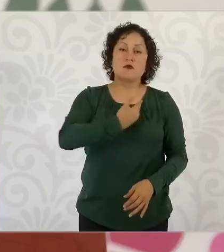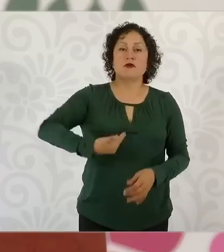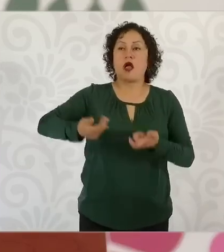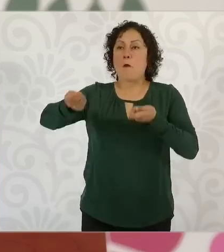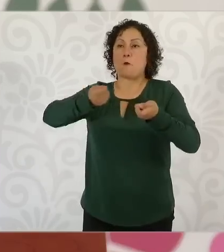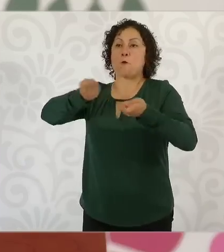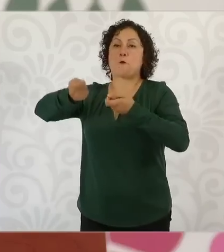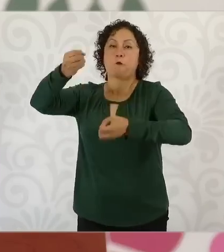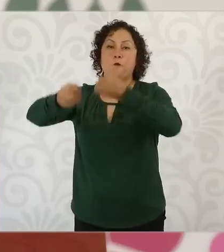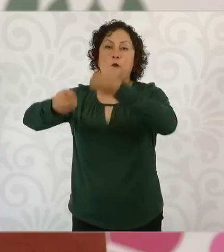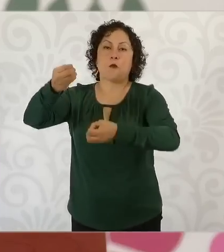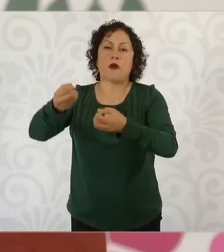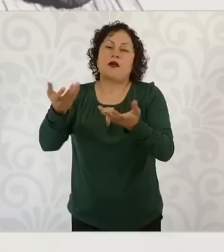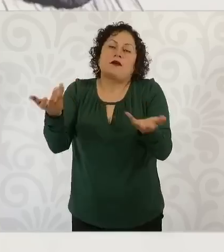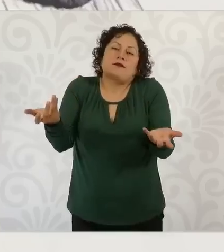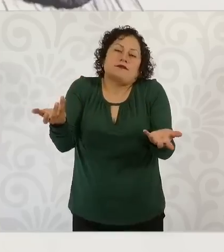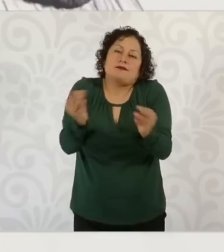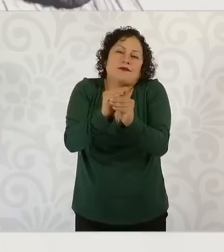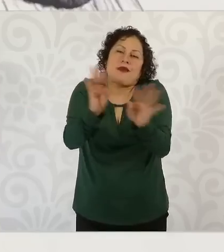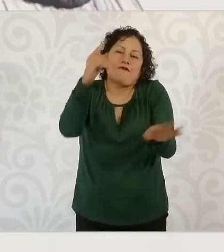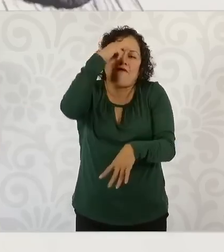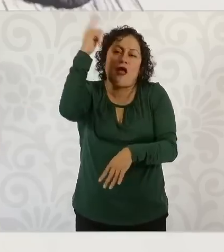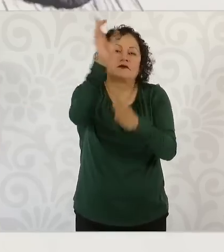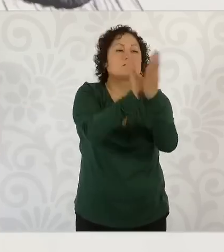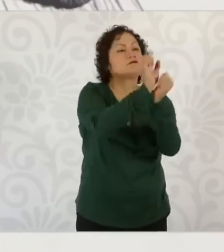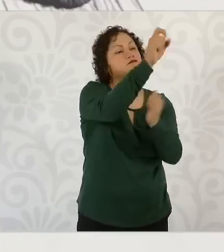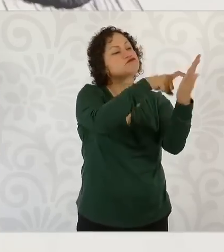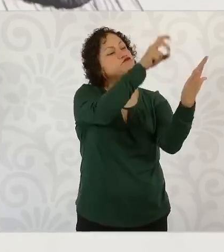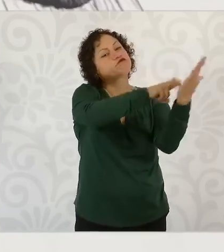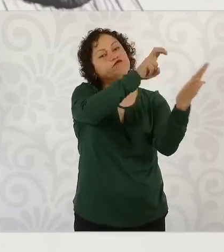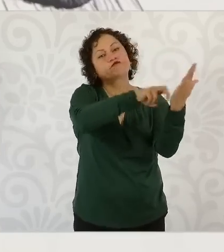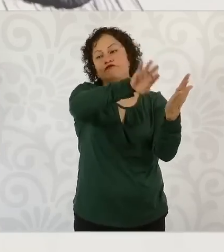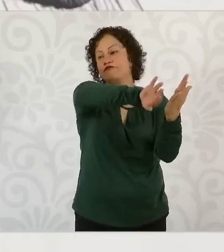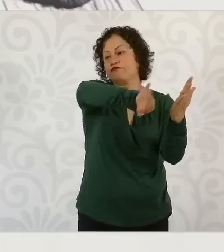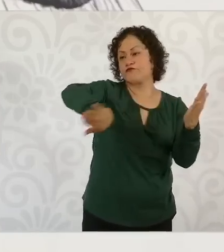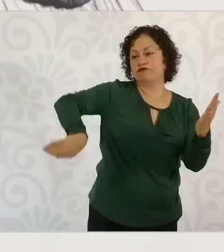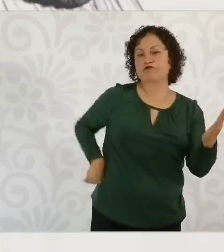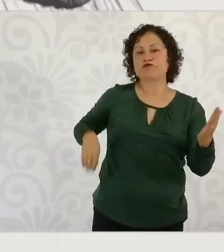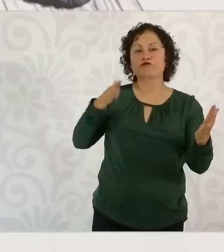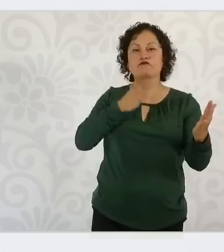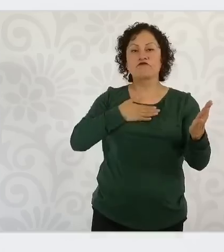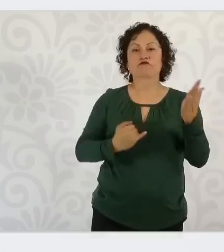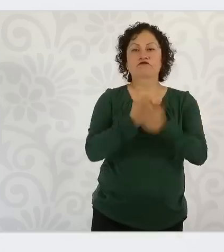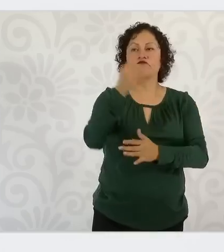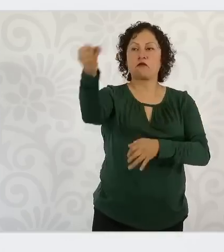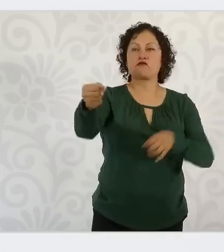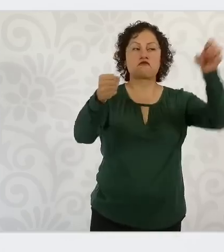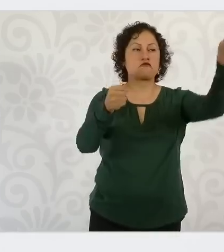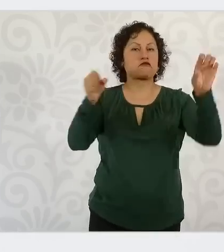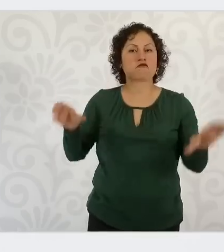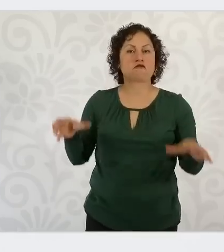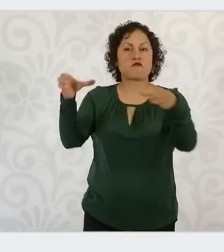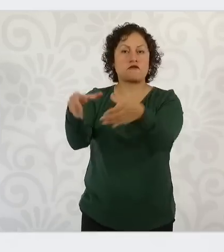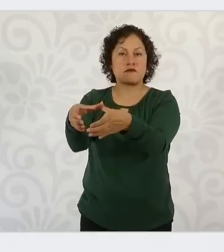pues hubiera sido más fácil. Cambio constitucional, se van todos, entran nuevos y los propone la presidenta, como le